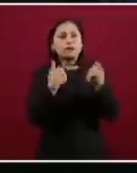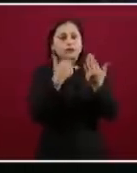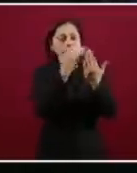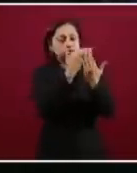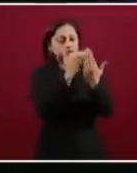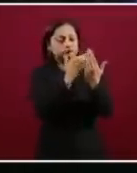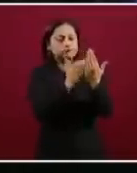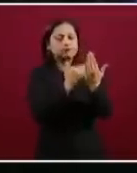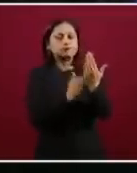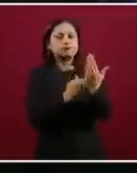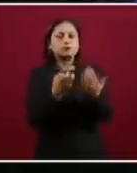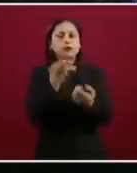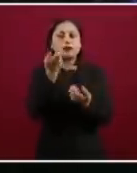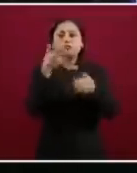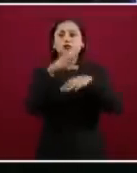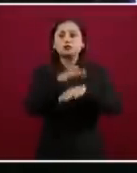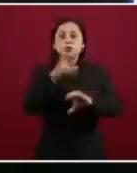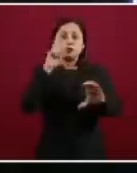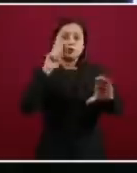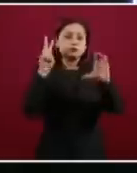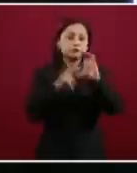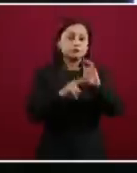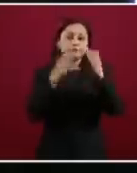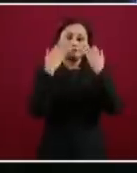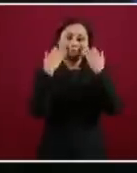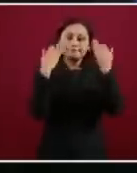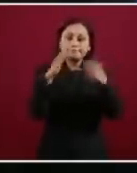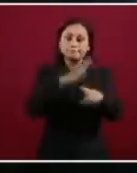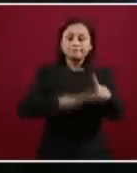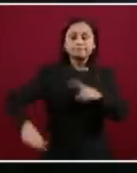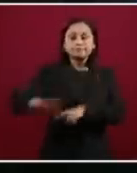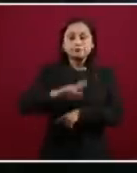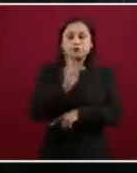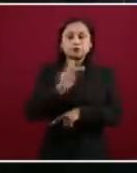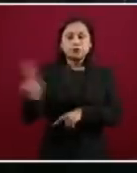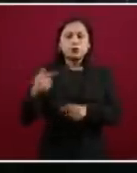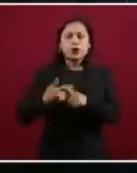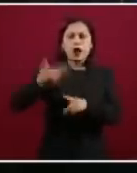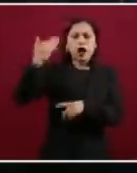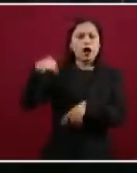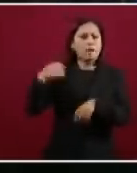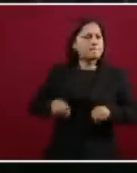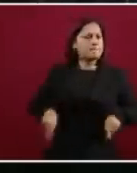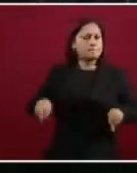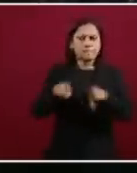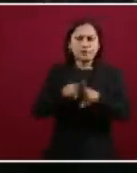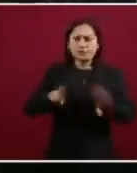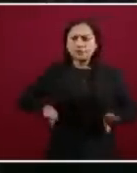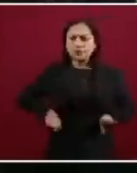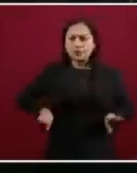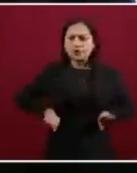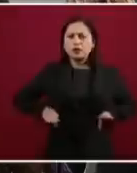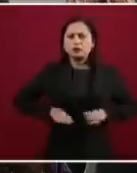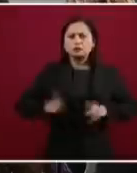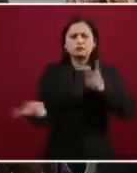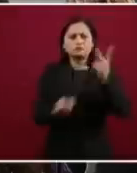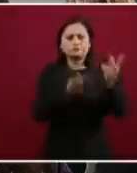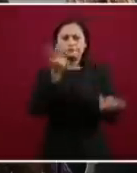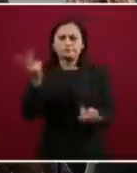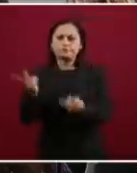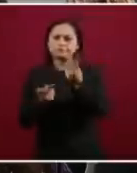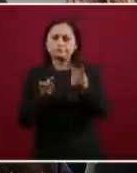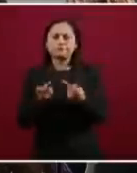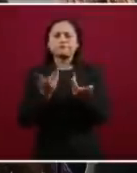la transparencia y rendición de cuentas que hemos llevado a cabo en todos los procesos de consulta y ejercicios participativos durante este año de